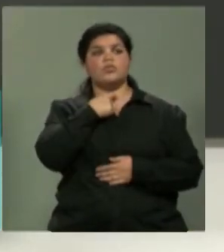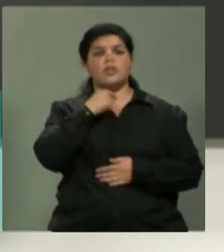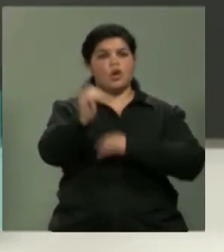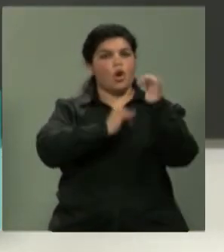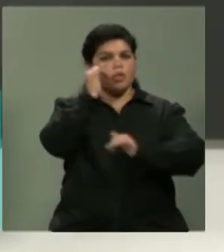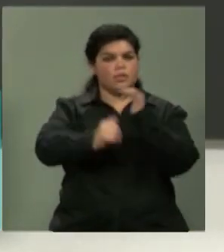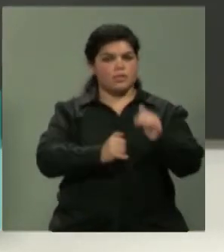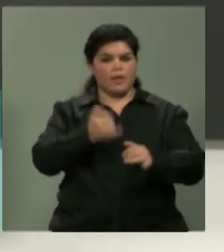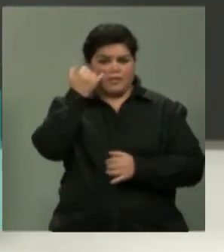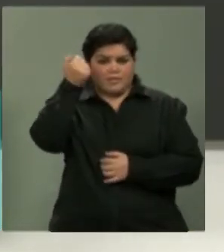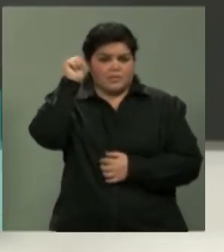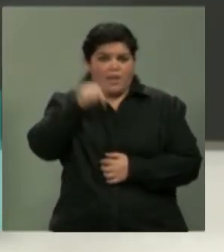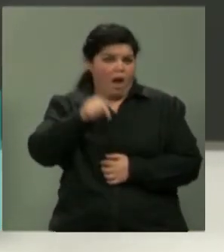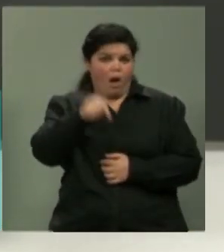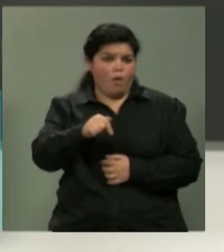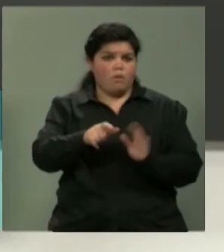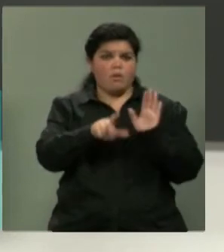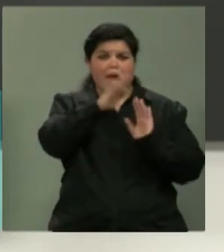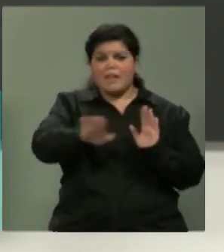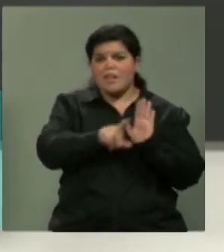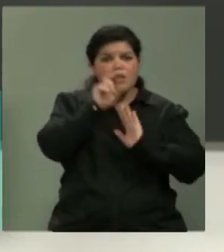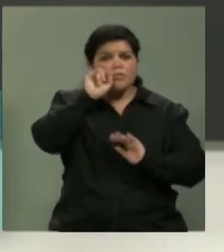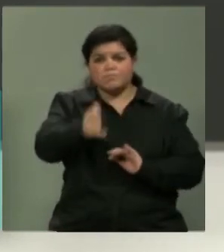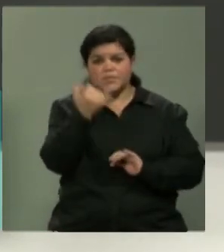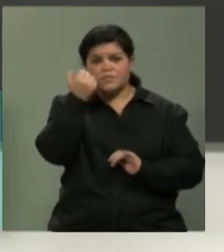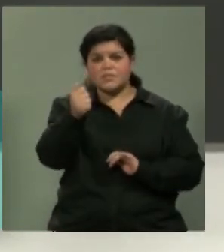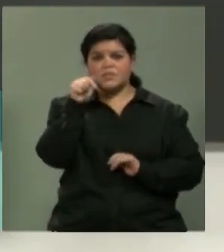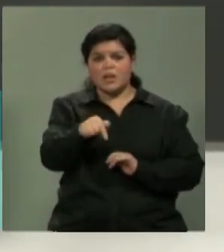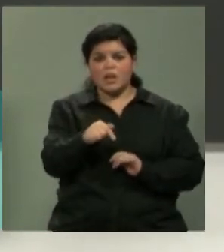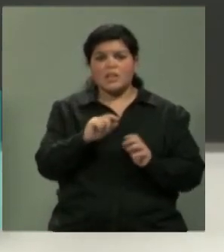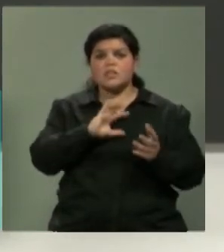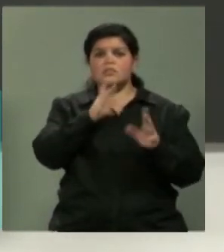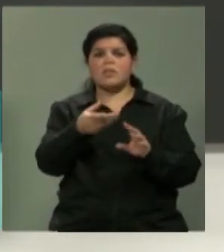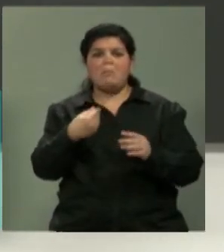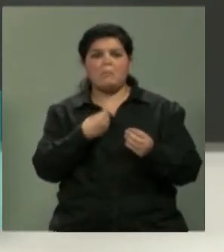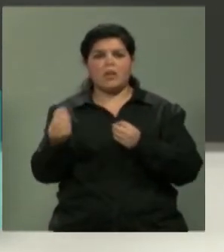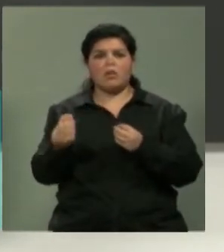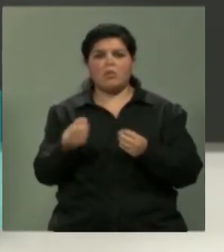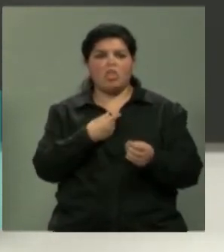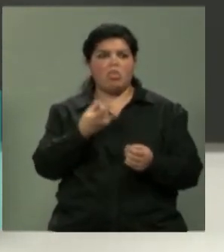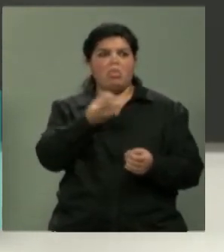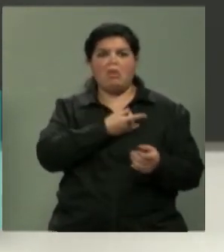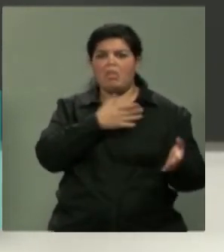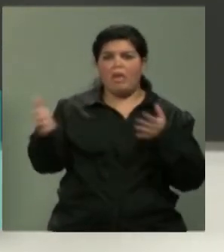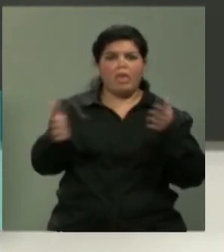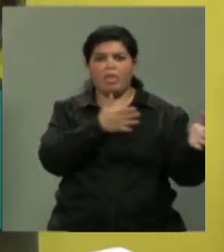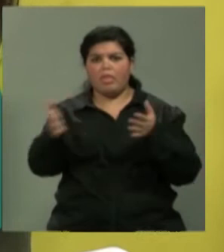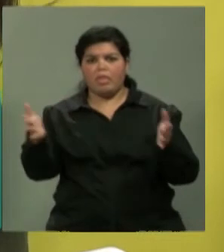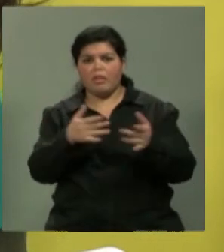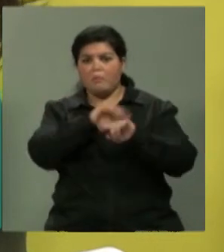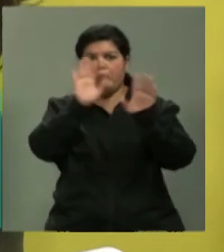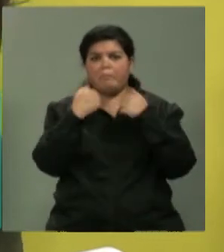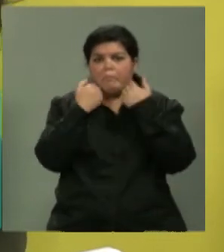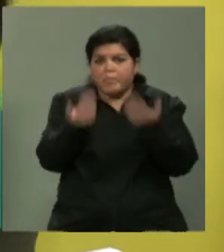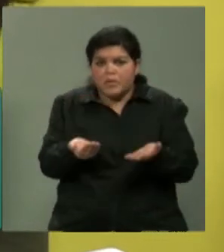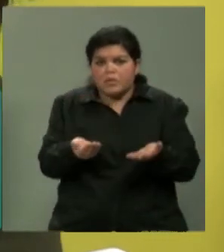digo, hoy ya hay chicos que ya Sí. cometieron un delito y que por ahí están hasta dentro de un sistema que están bollando y no saben dónde están en definitiva. No, bueno, Entonces, bueno, pero- ¿cómo se aborda pero es